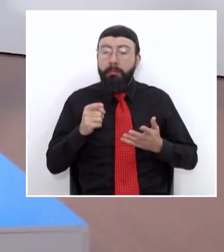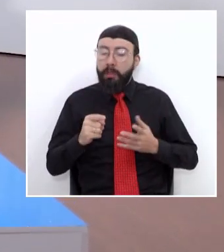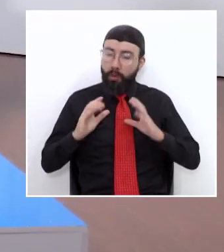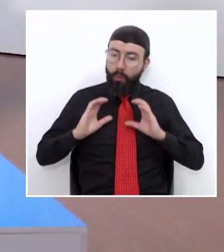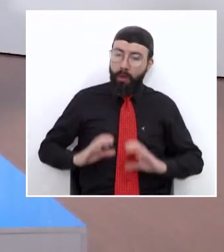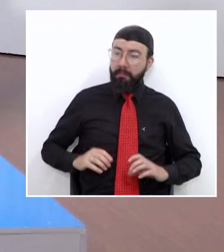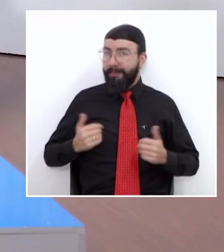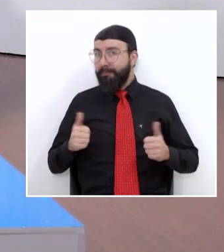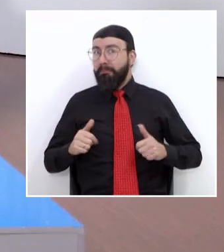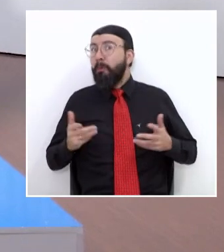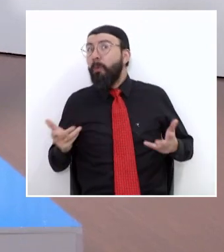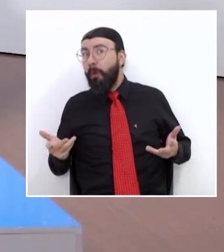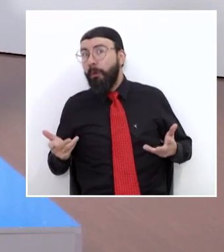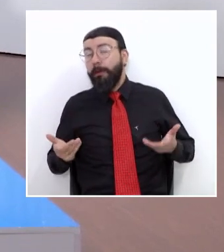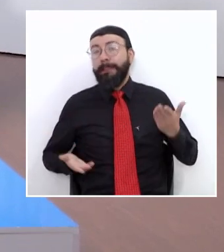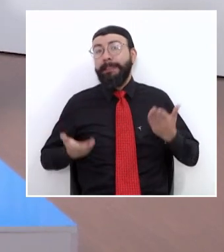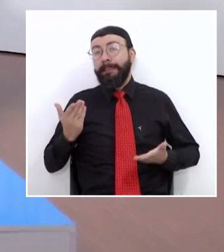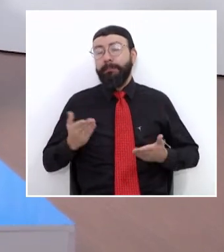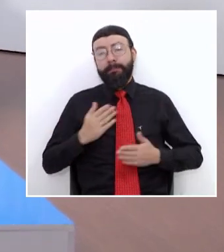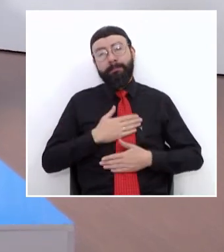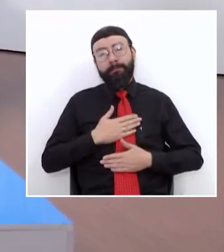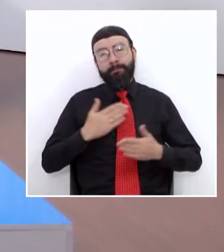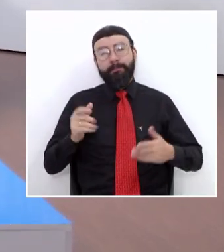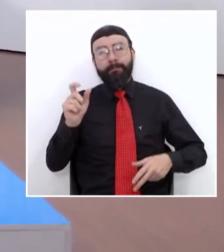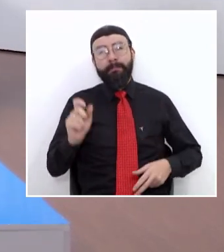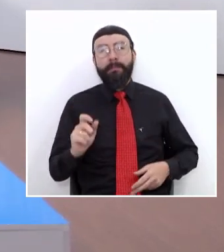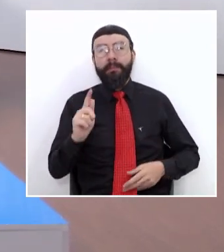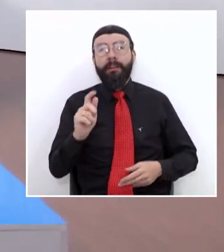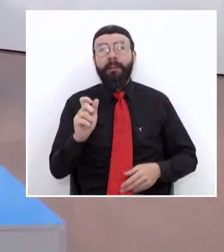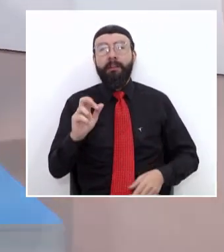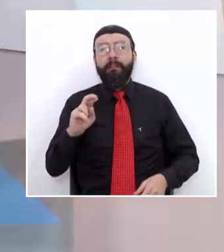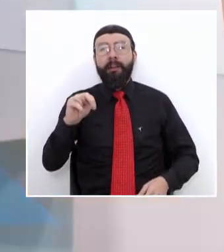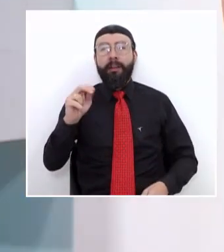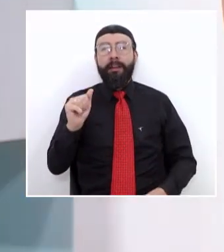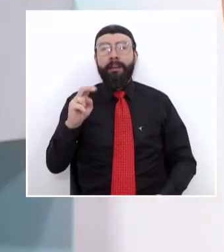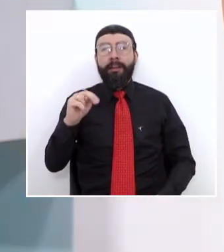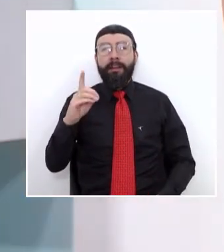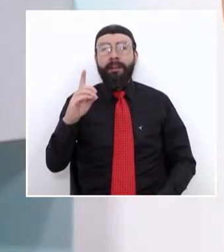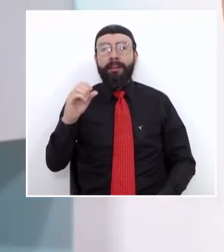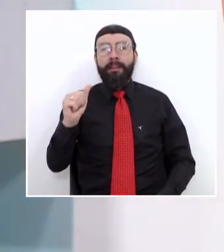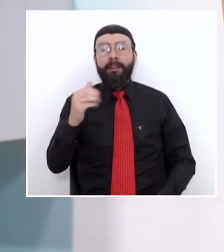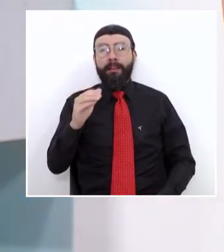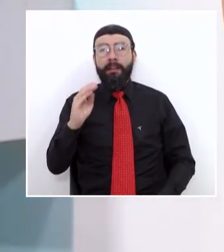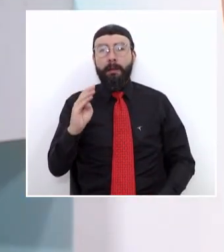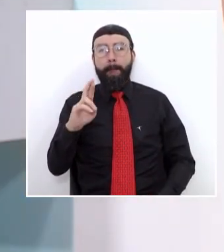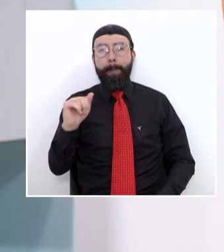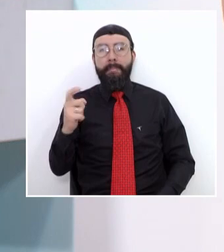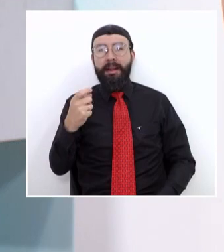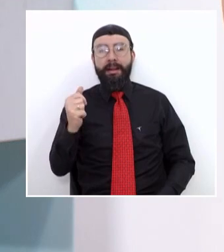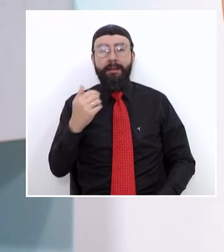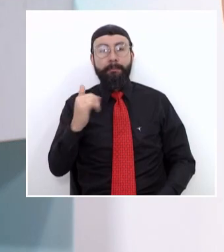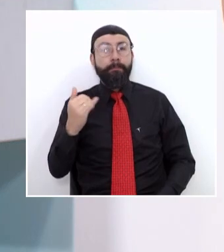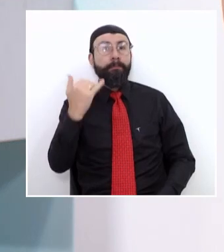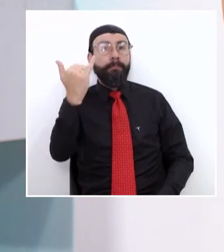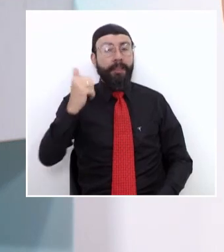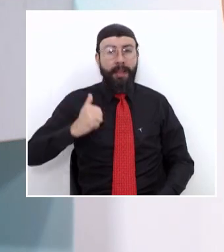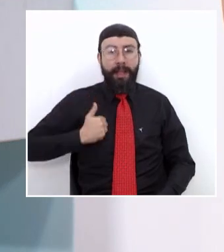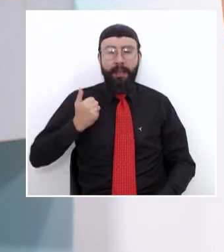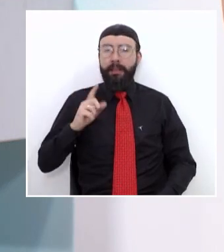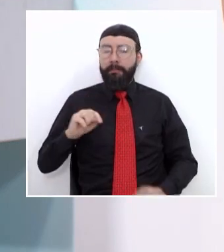cómo interpreta eso. Un saludo muy especial a Fernanda Braga Osa desde Canadá, a toda la gente que está conectada desde